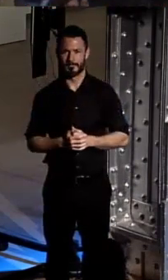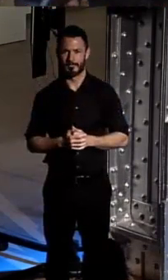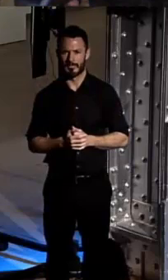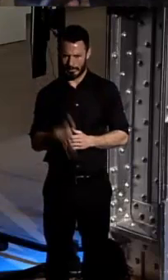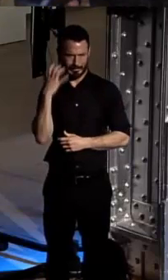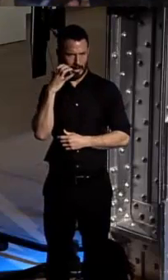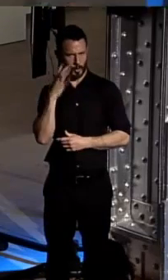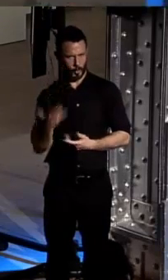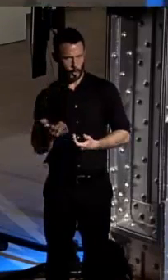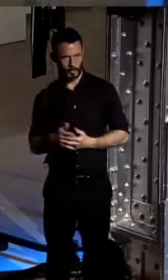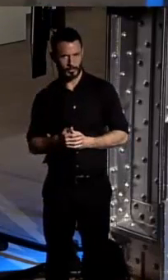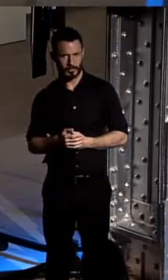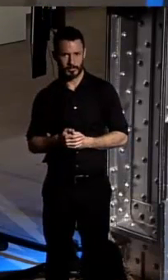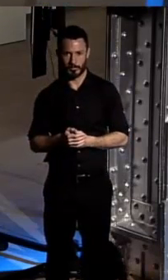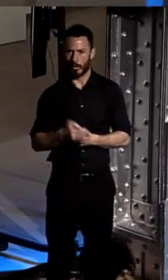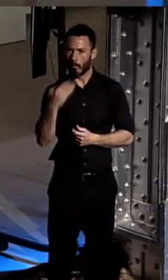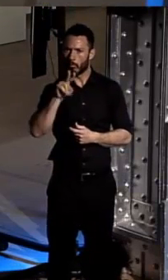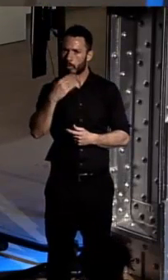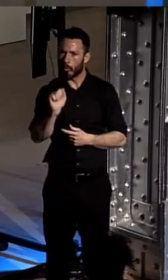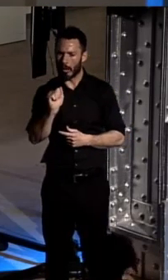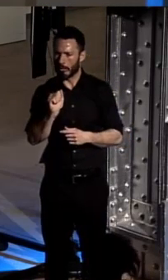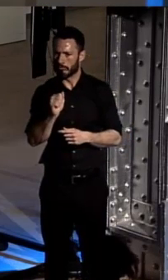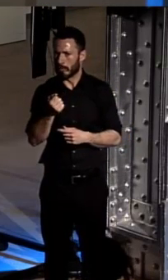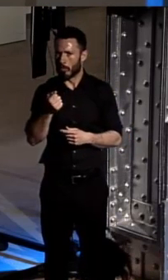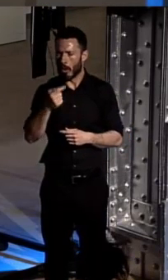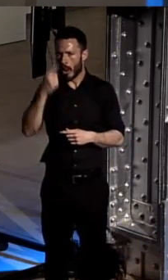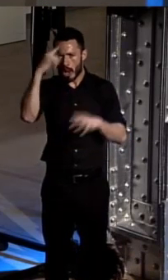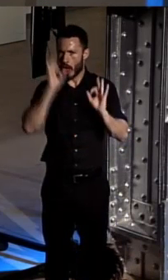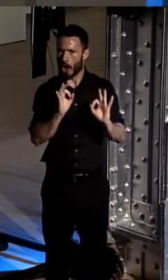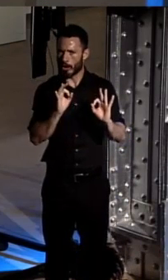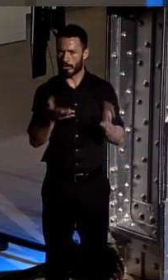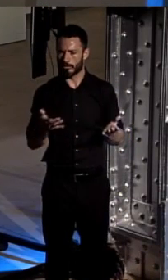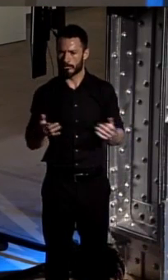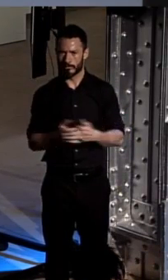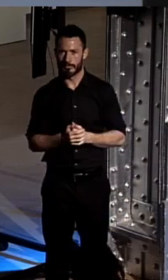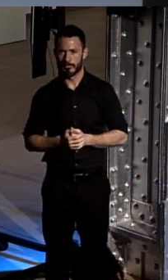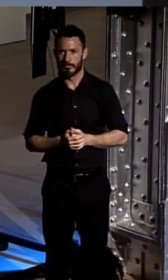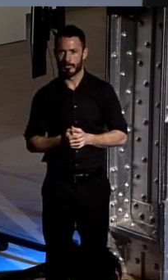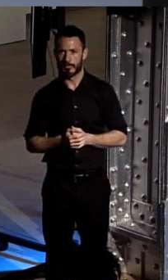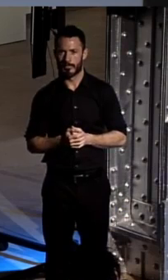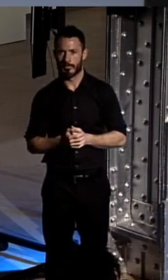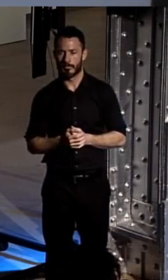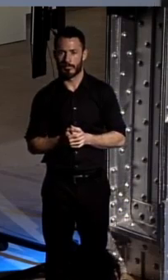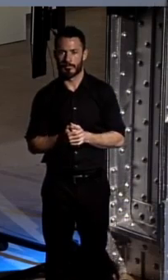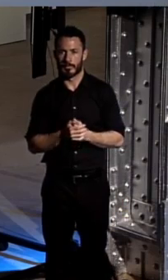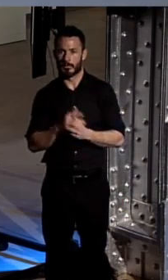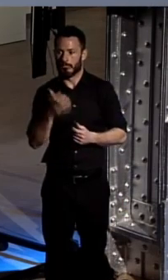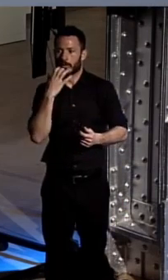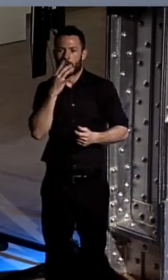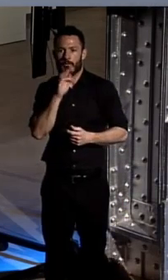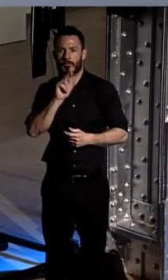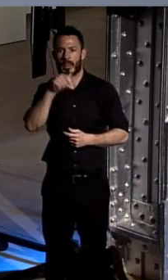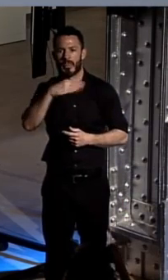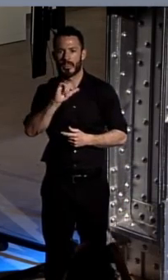Es raro, ¿no? O sea, en algún lugar es obvio, además cómo podría ser de otra manera, pero es como que alguien tenga cara de Carlos. O sea, eso, o de Francisco, dicho sea, es como que